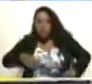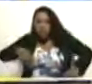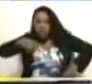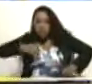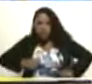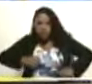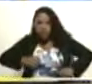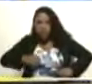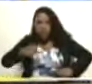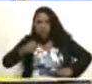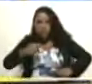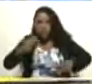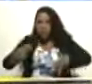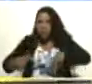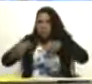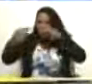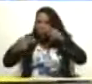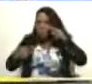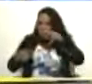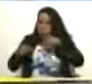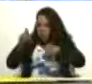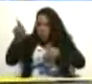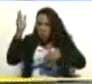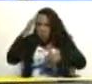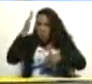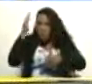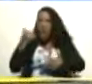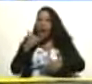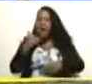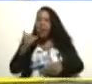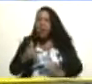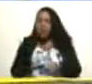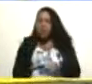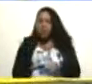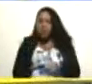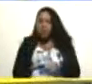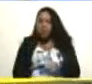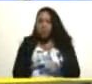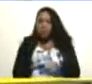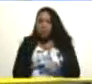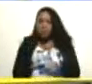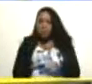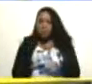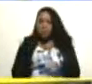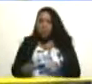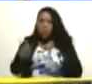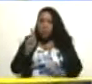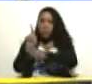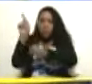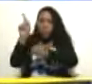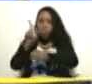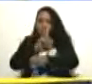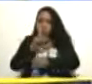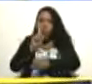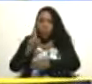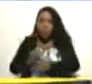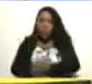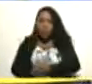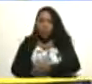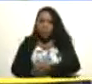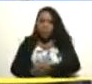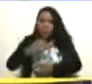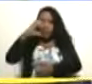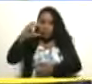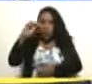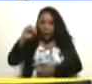Y lo vio con ojos de águila y le dijo, ¿tú sabes una cosa? Y le dijo el nombre. Si el Consejo